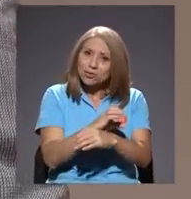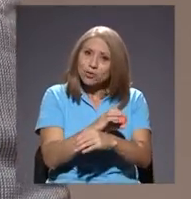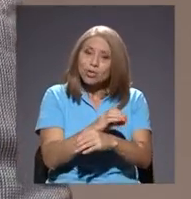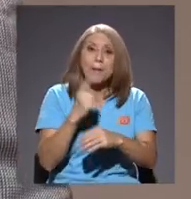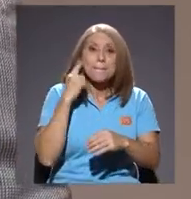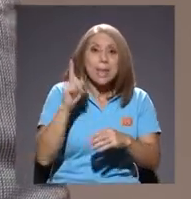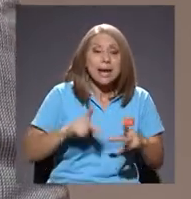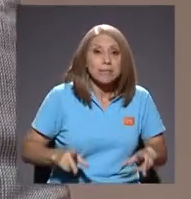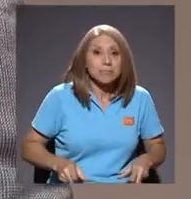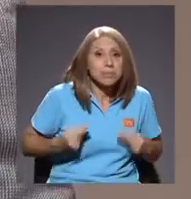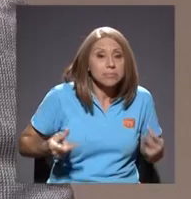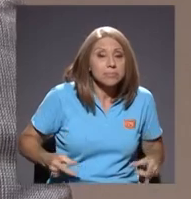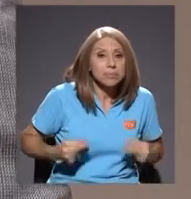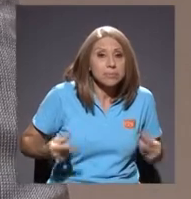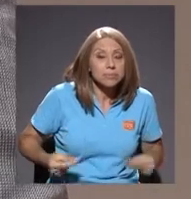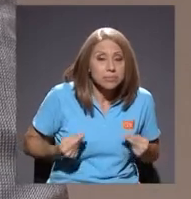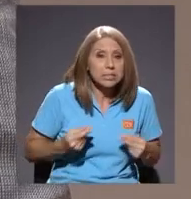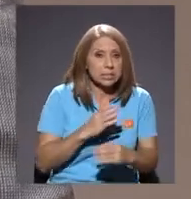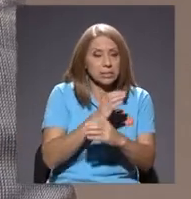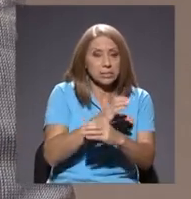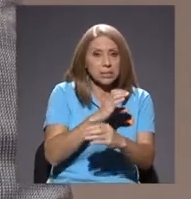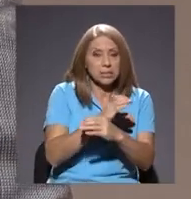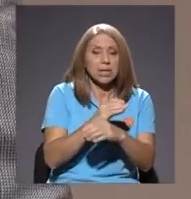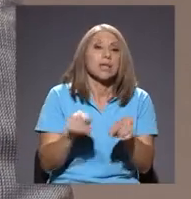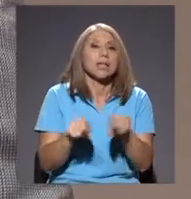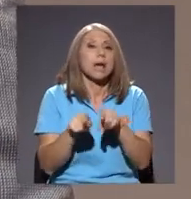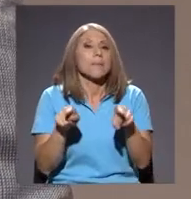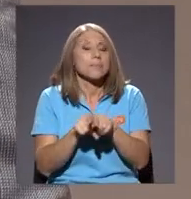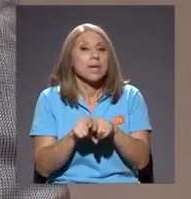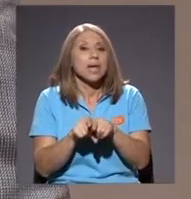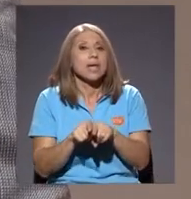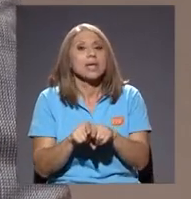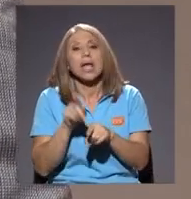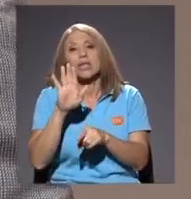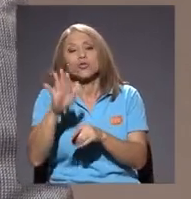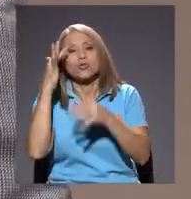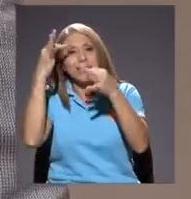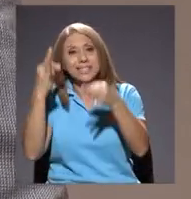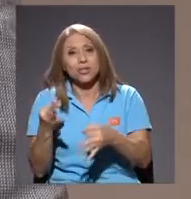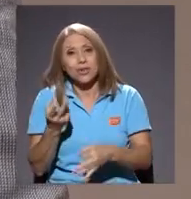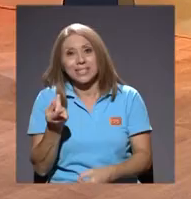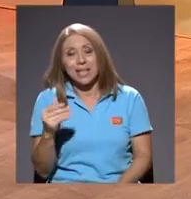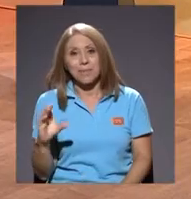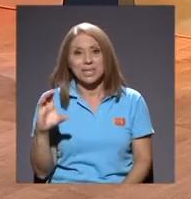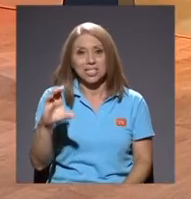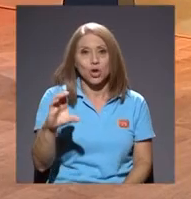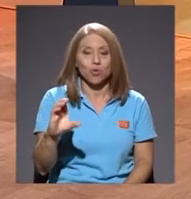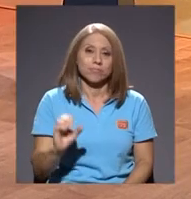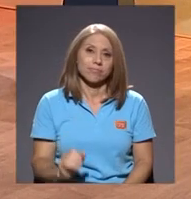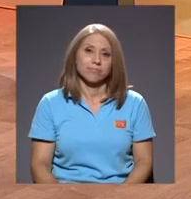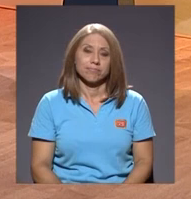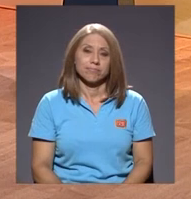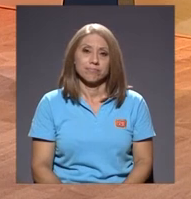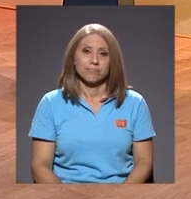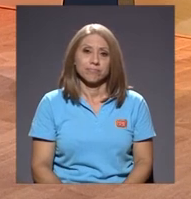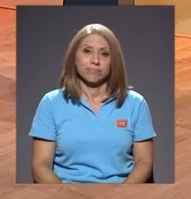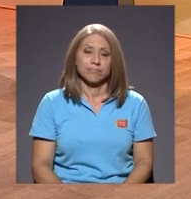principalmente como en sus decisiones de inversión pues